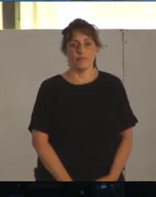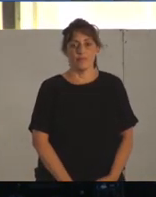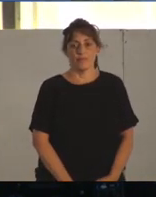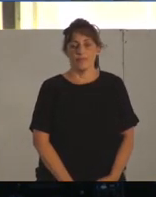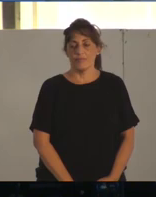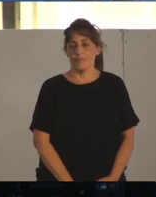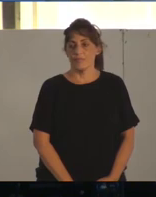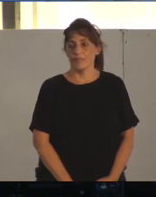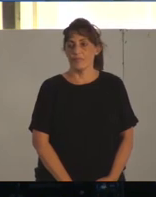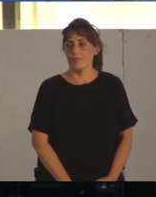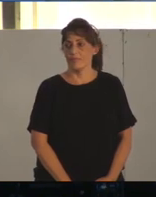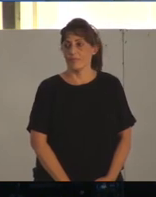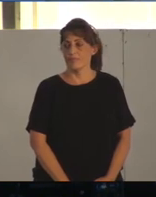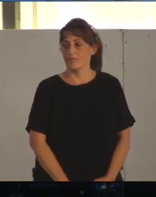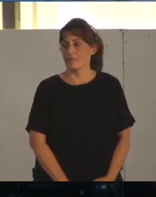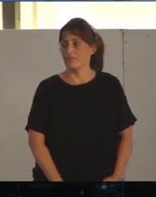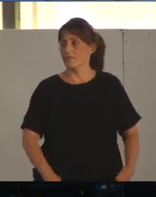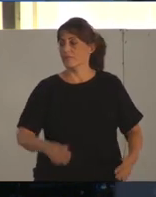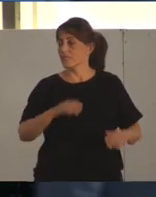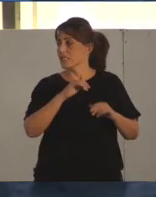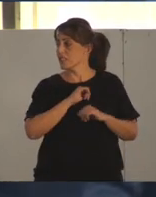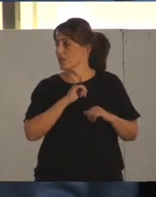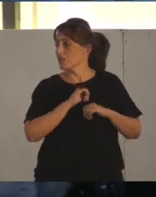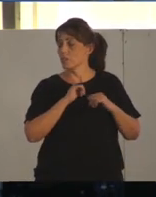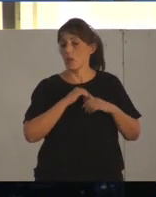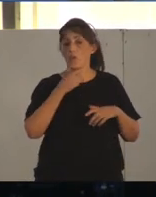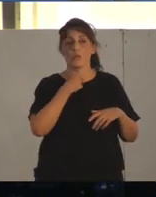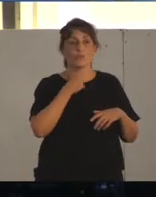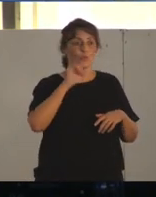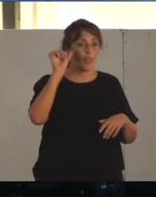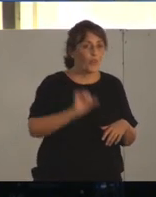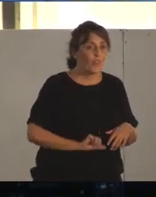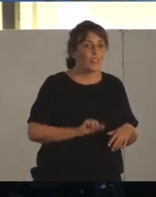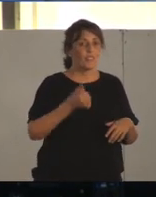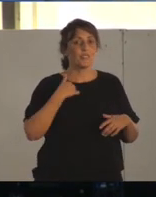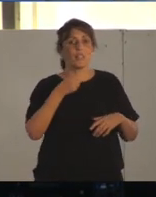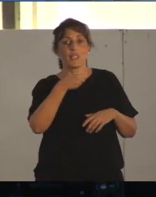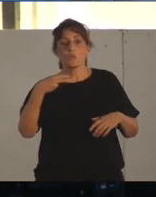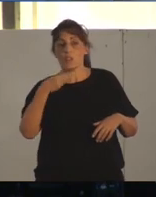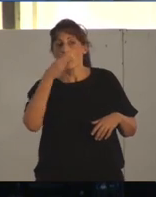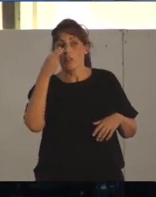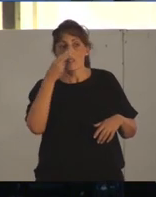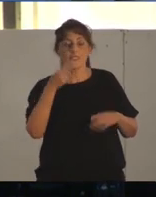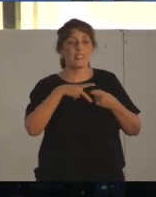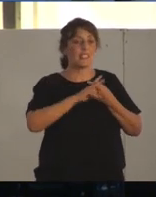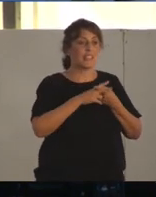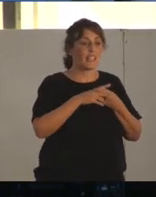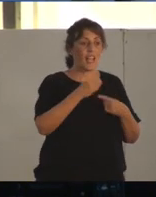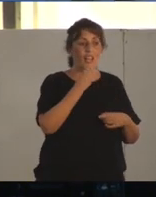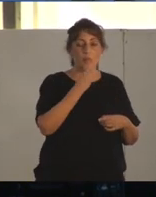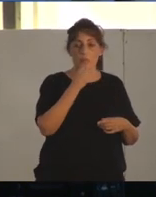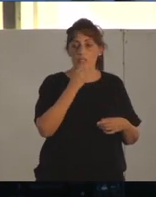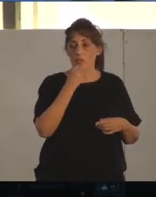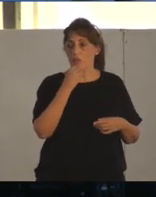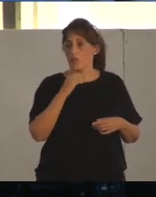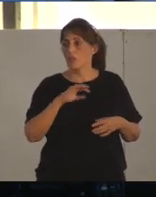Bueno, pues muchas gracias a todos por haber venido. Espero que os haya resultado interesante este taller. Y